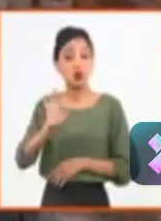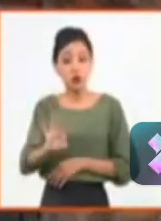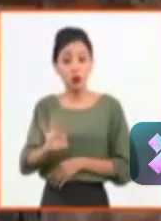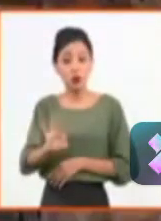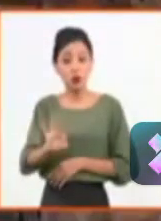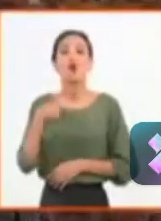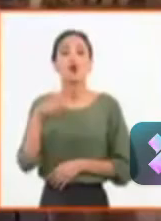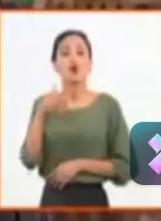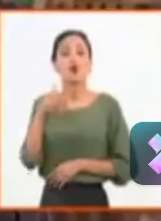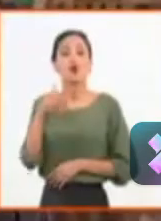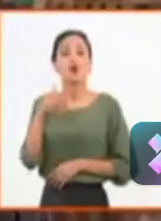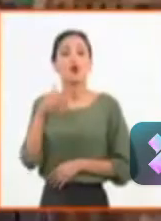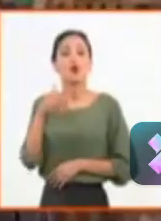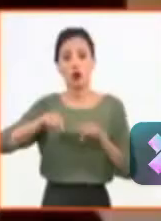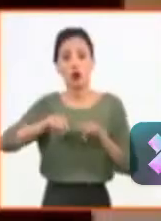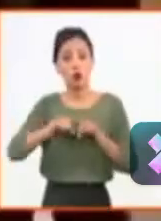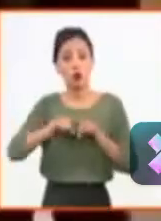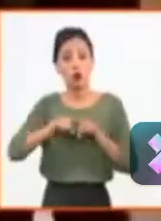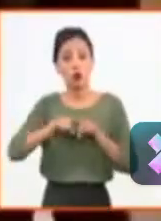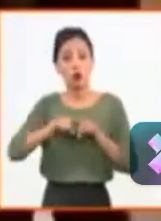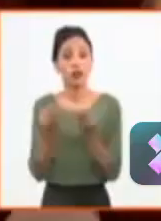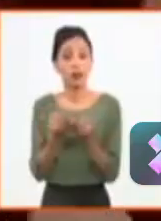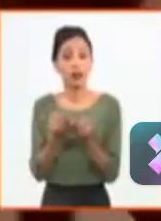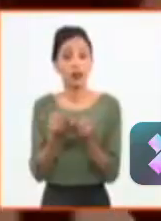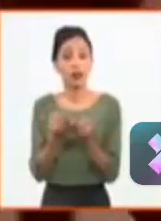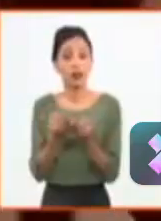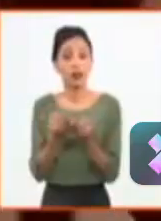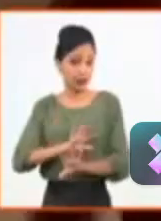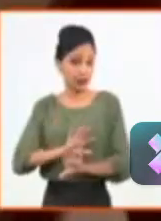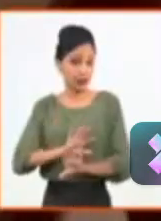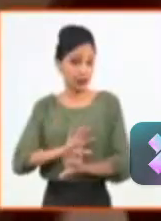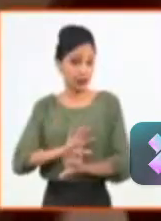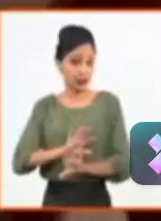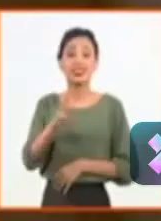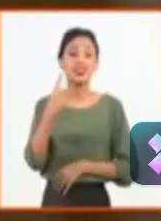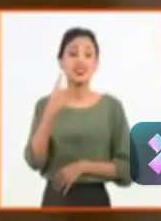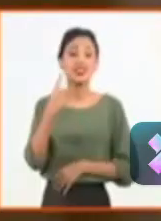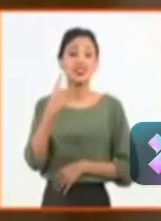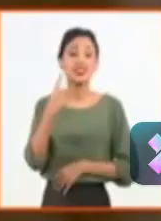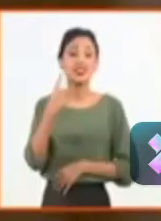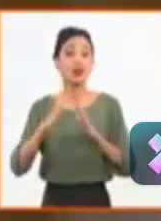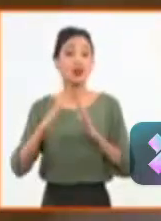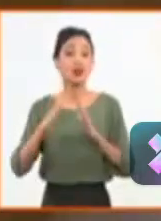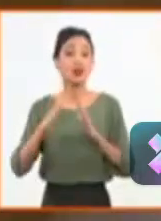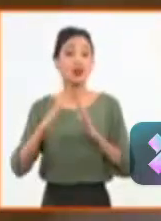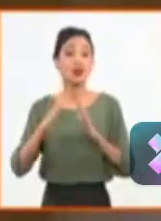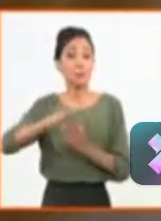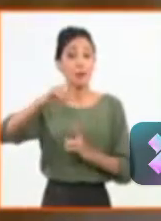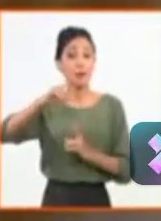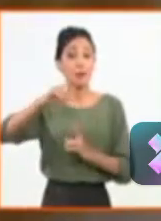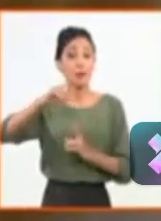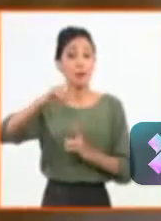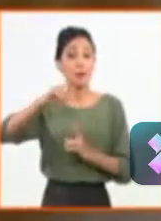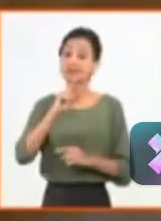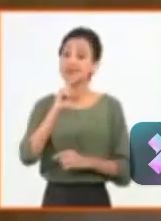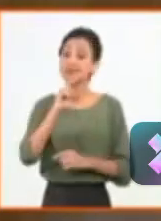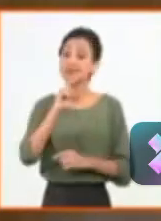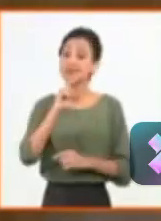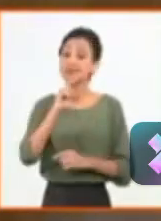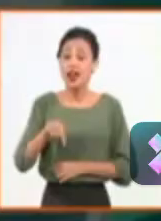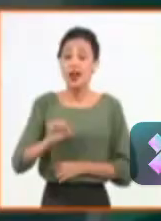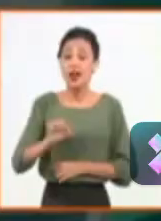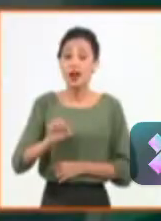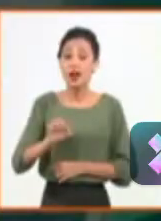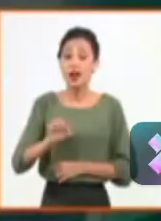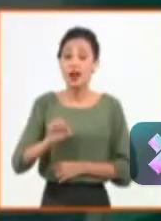mi familia, donde actualmente ya hace 13 años vivo en ella, y realmente ha sido una ciudad